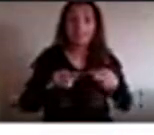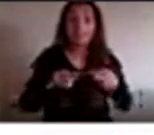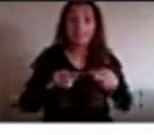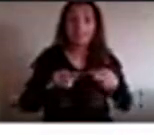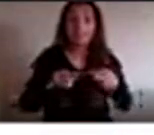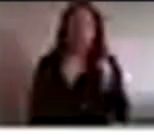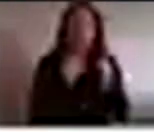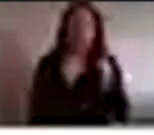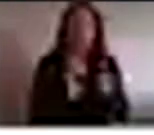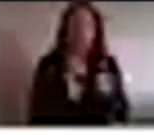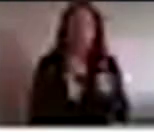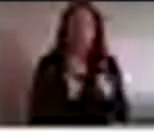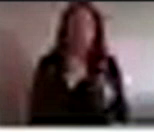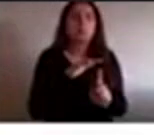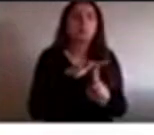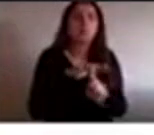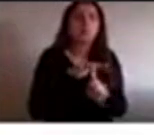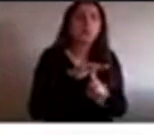Campolía, Constanza.